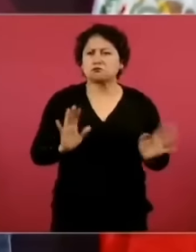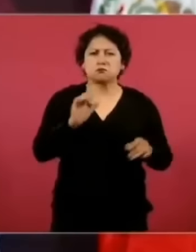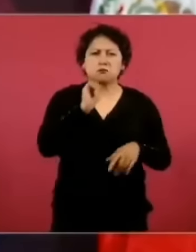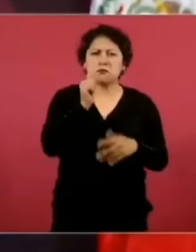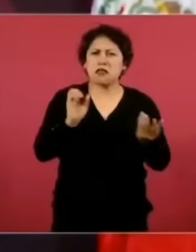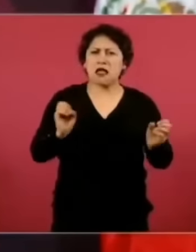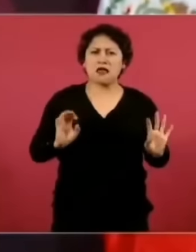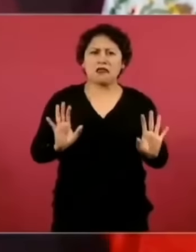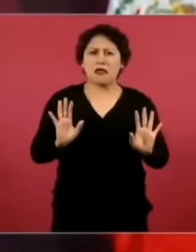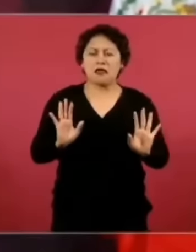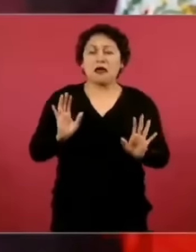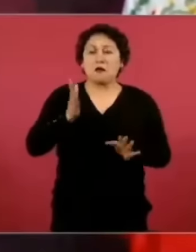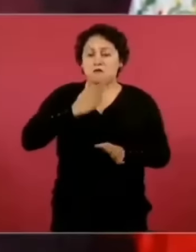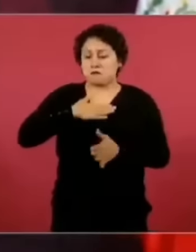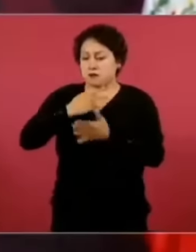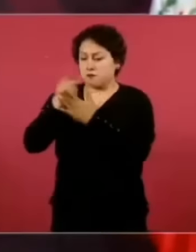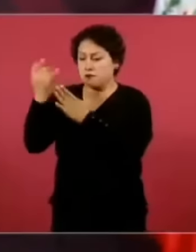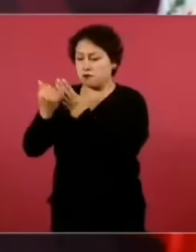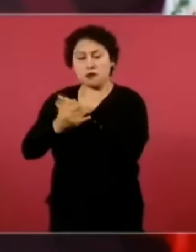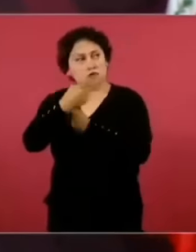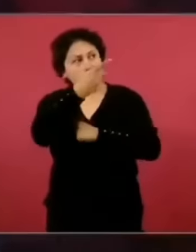contrapuestos. Tú defiendes a